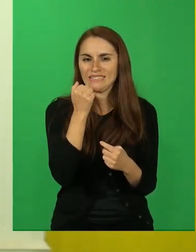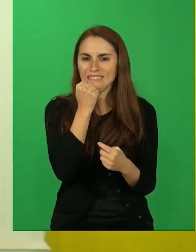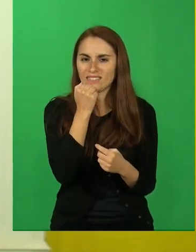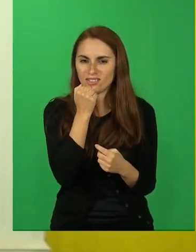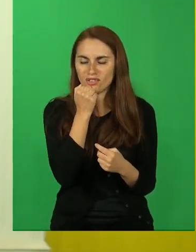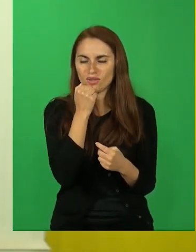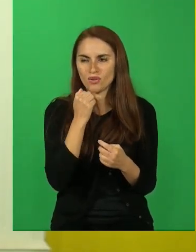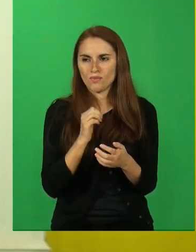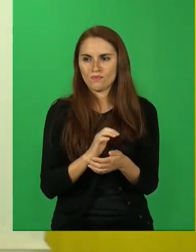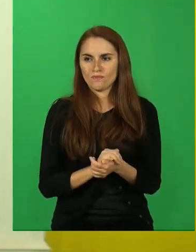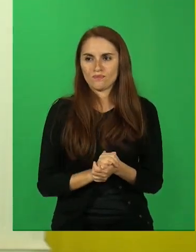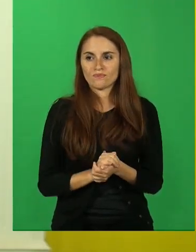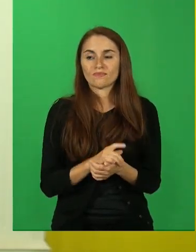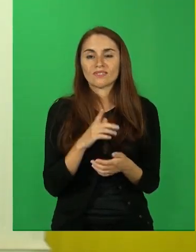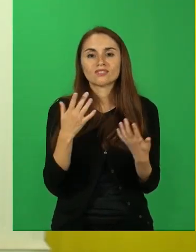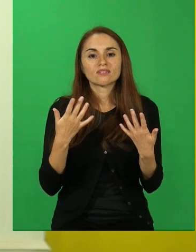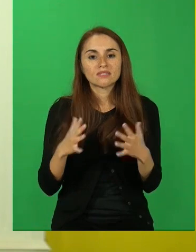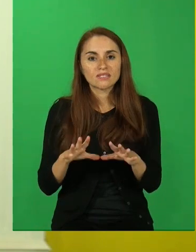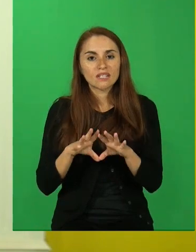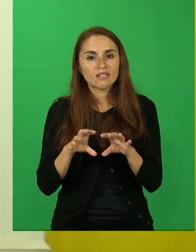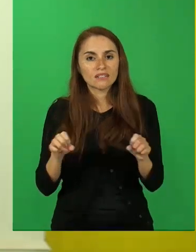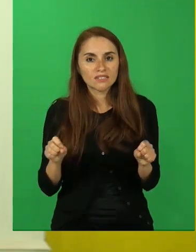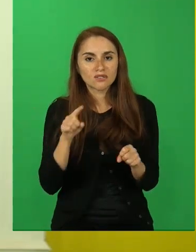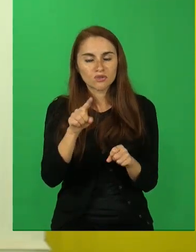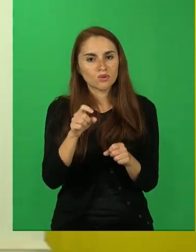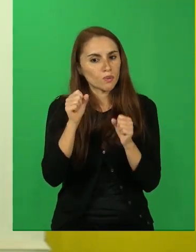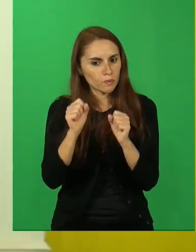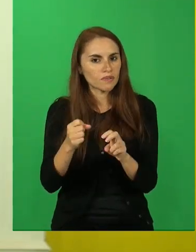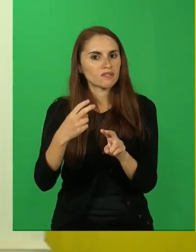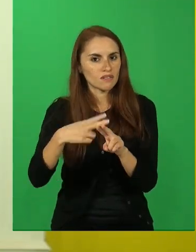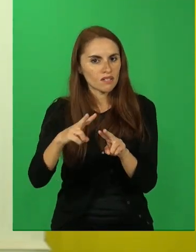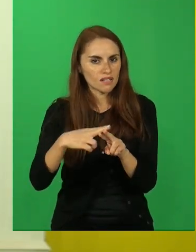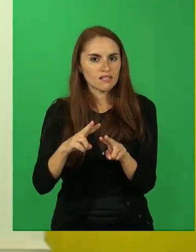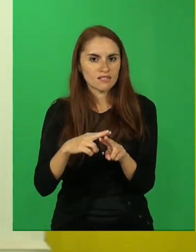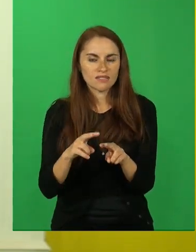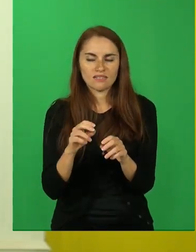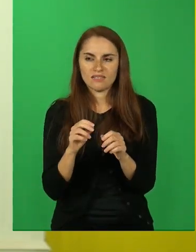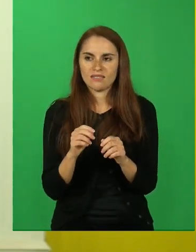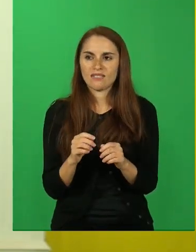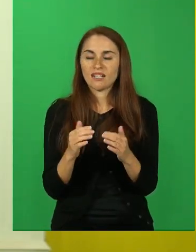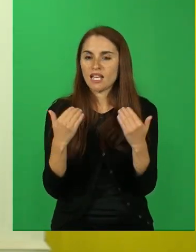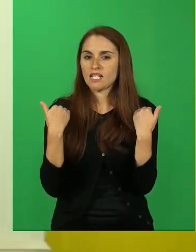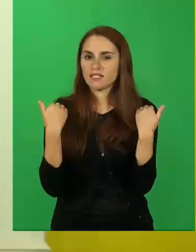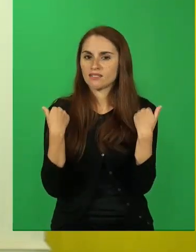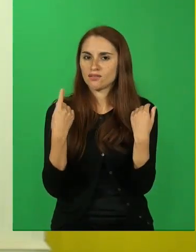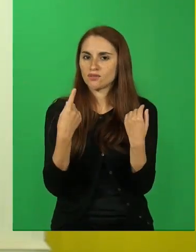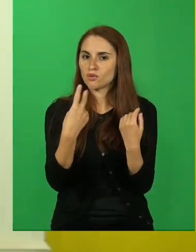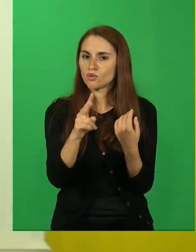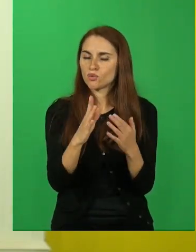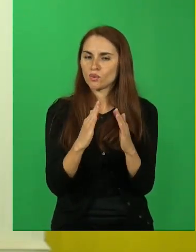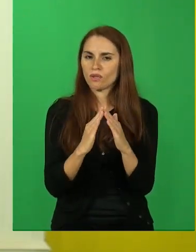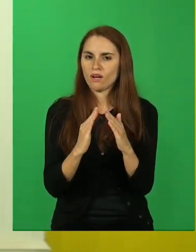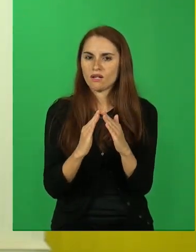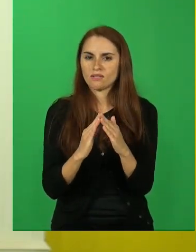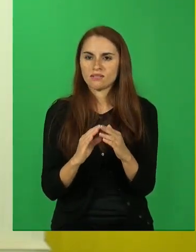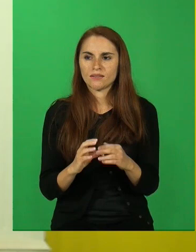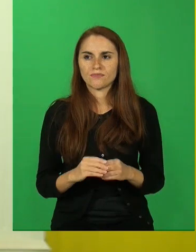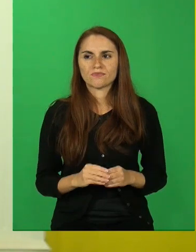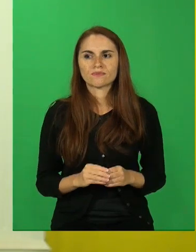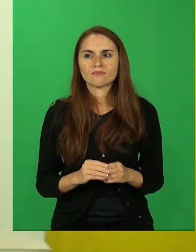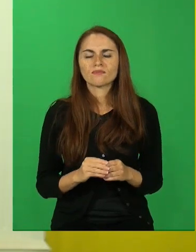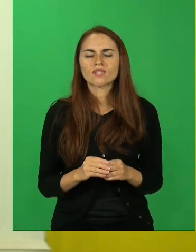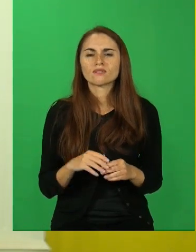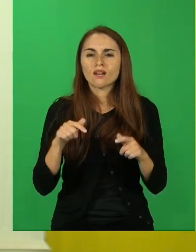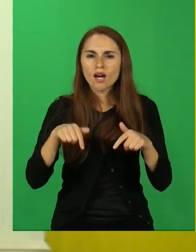Ya estamos listos para que puedas trabajar estos tipos de ejercicios en tu casa. Dice,